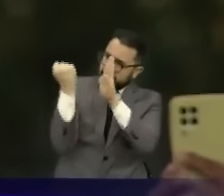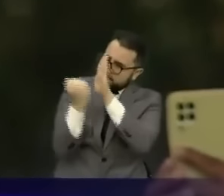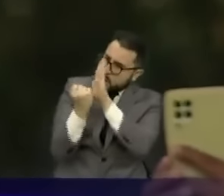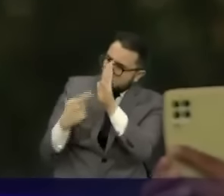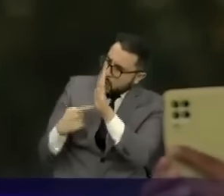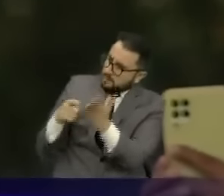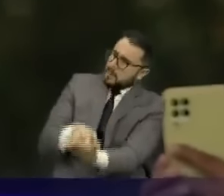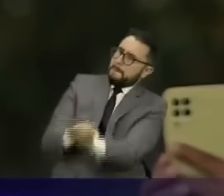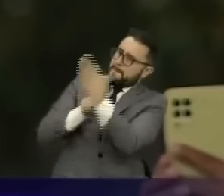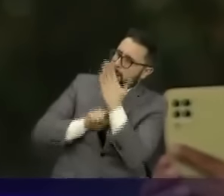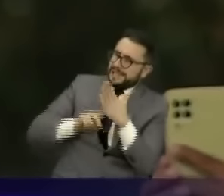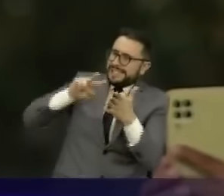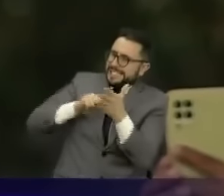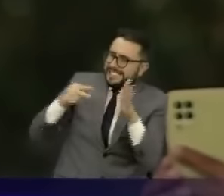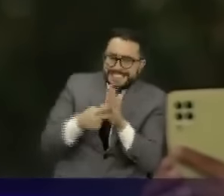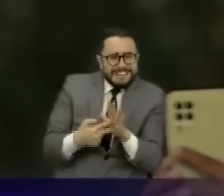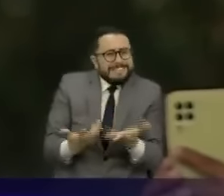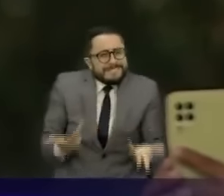significaban?